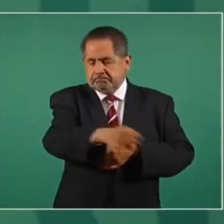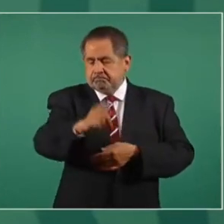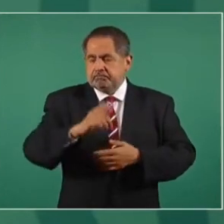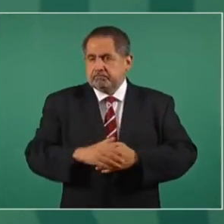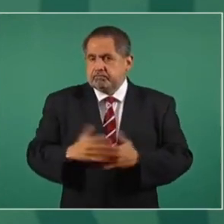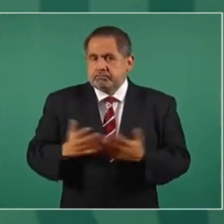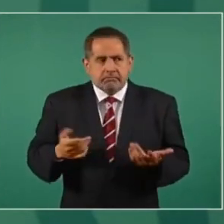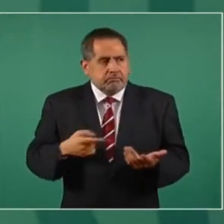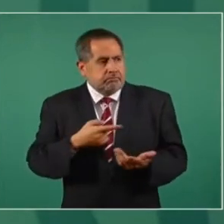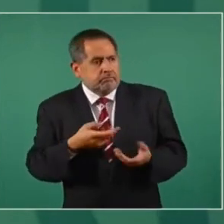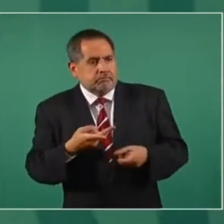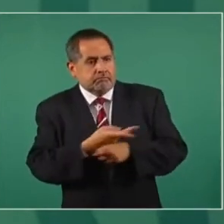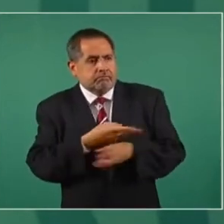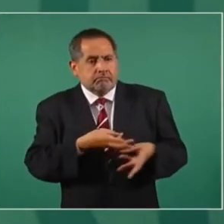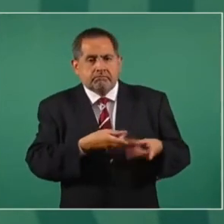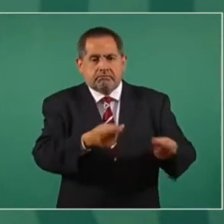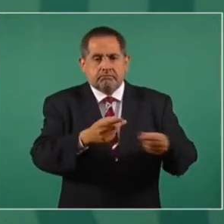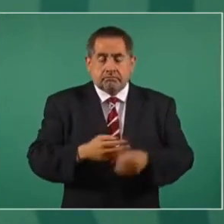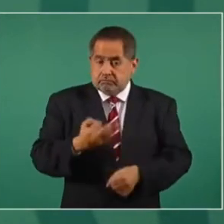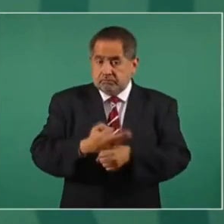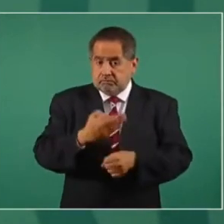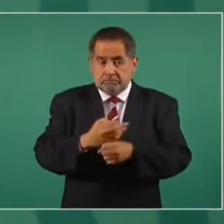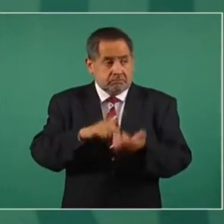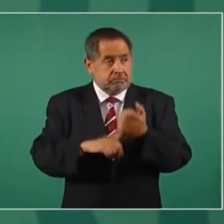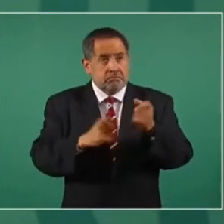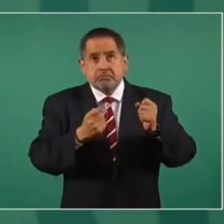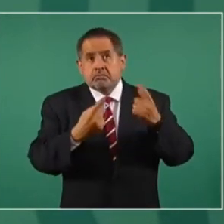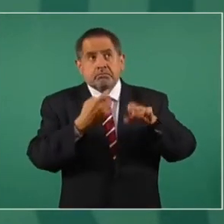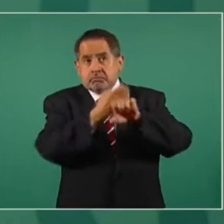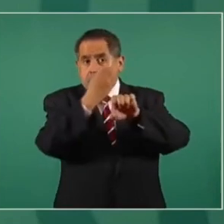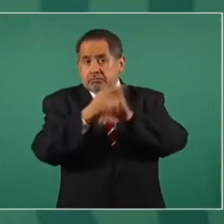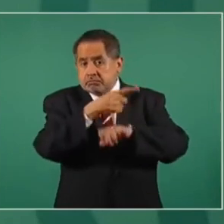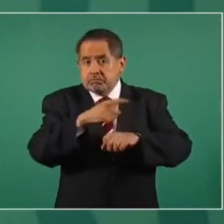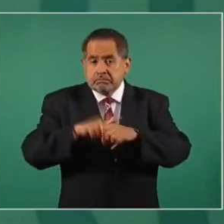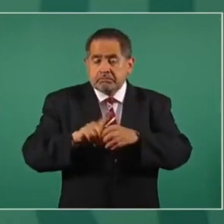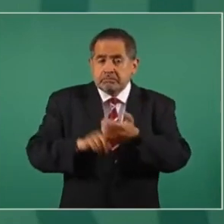al grado de que ahora que hay problemas en algunos estados